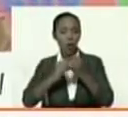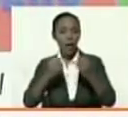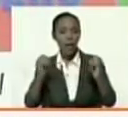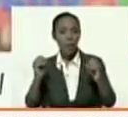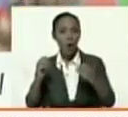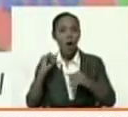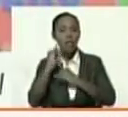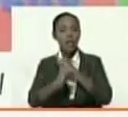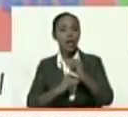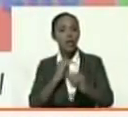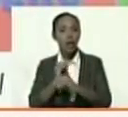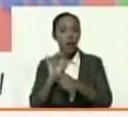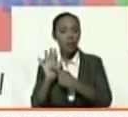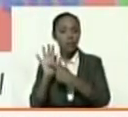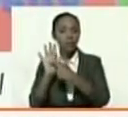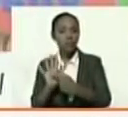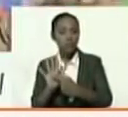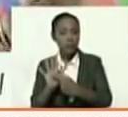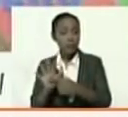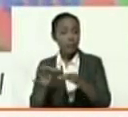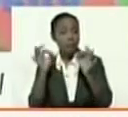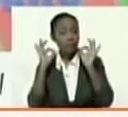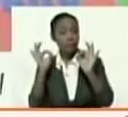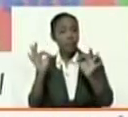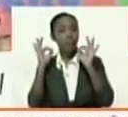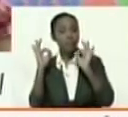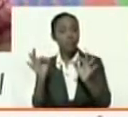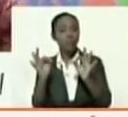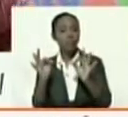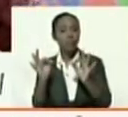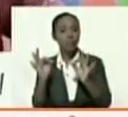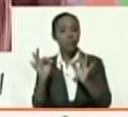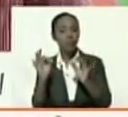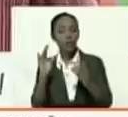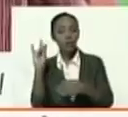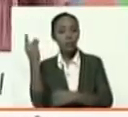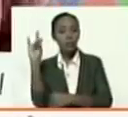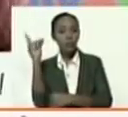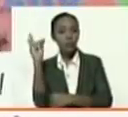internacional referente al caso específico de lo ocurrido en Bolivia.